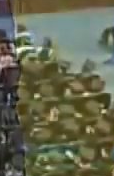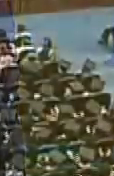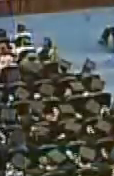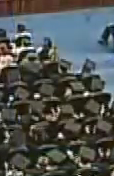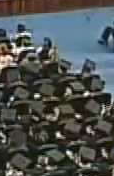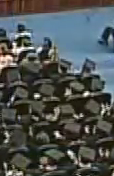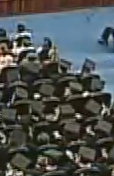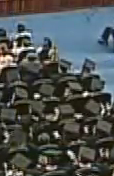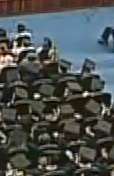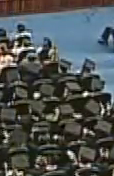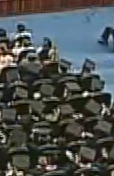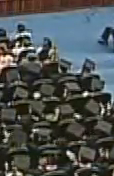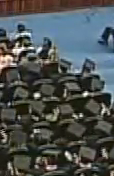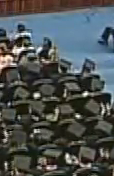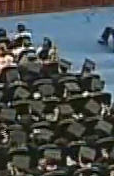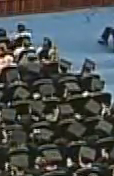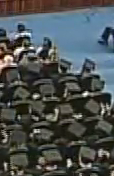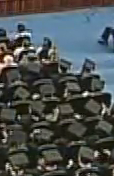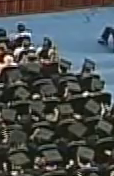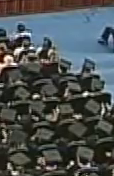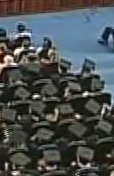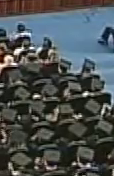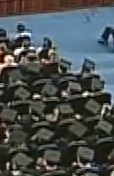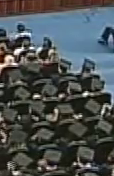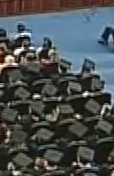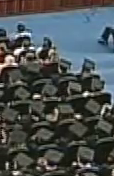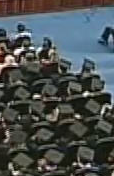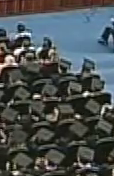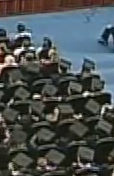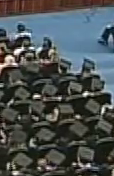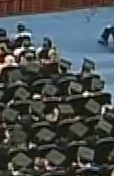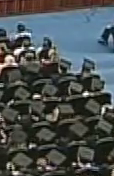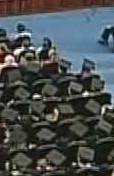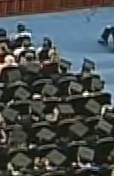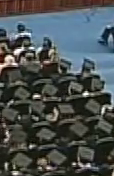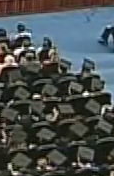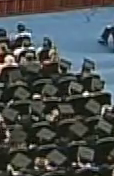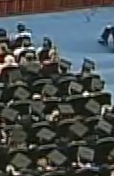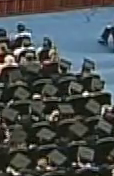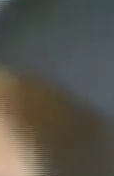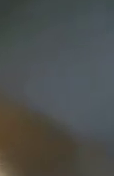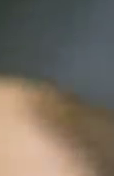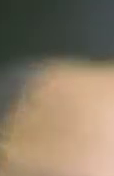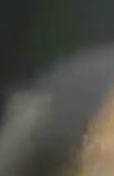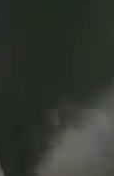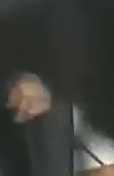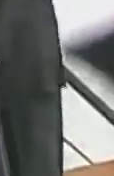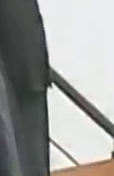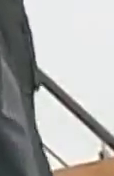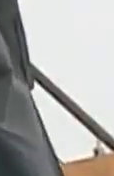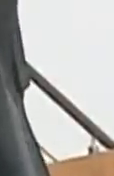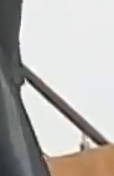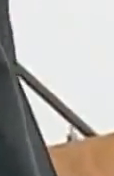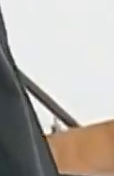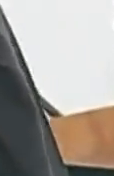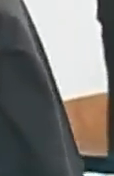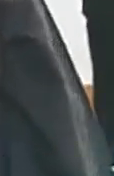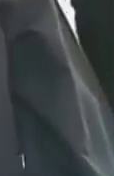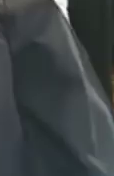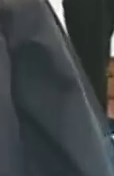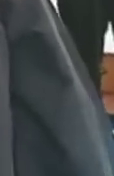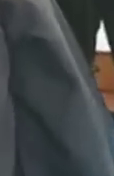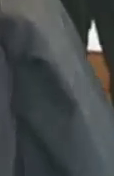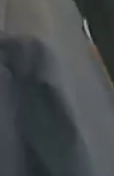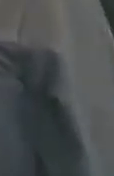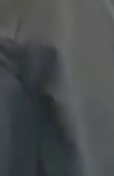del mandatario nacional, del jefe de Estado, Nicolás Maduro Moro, sus títulos. Giancarlo Dubén Beltrán, mención, dirección y